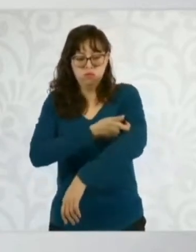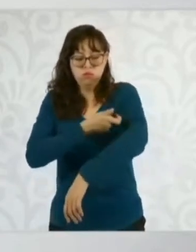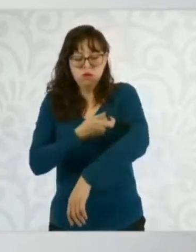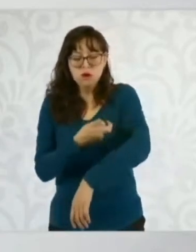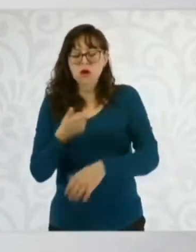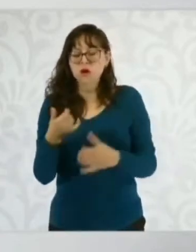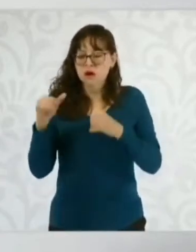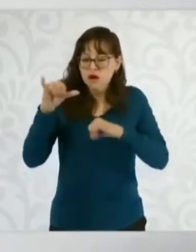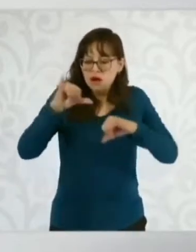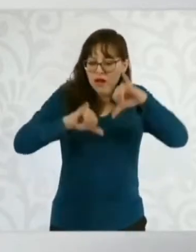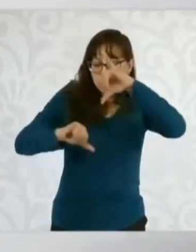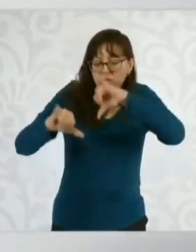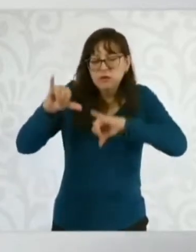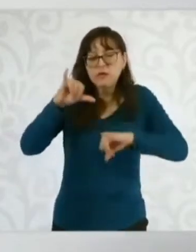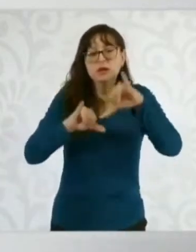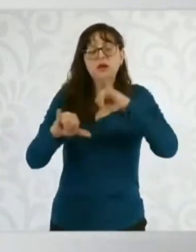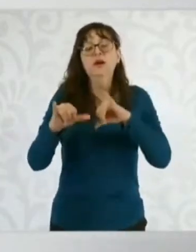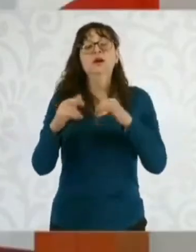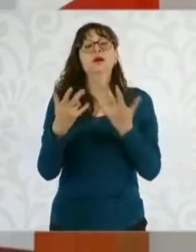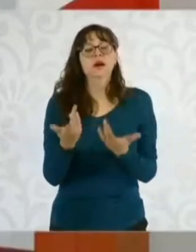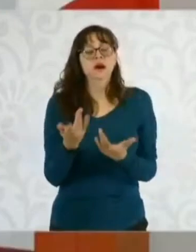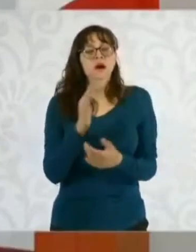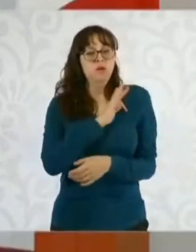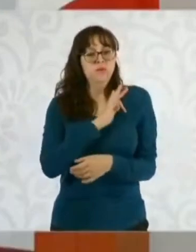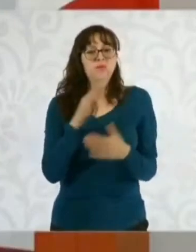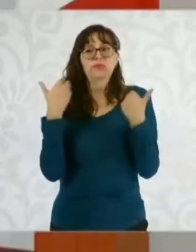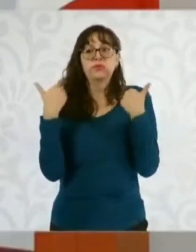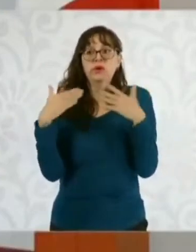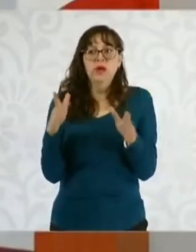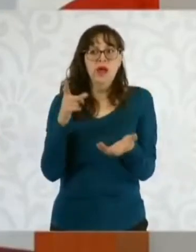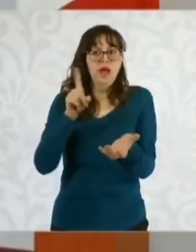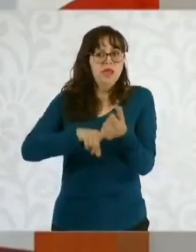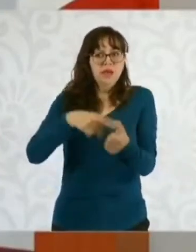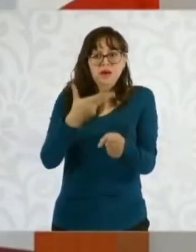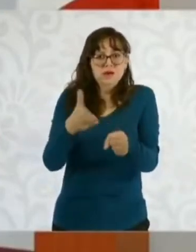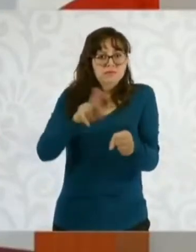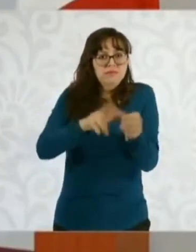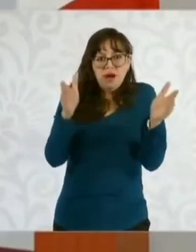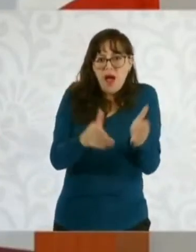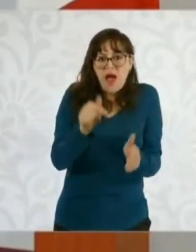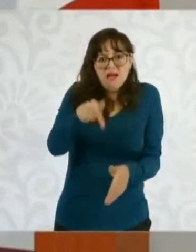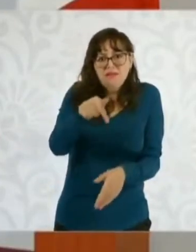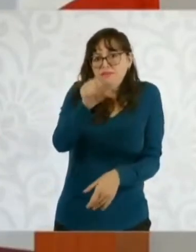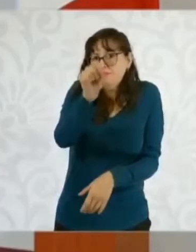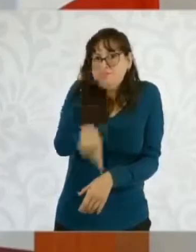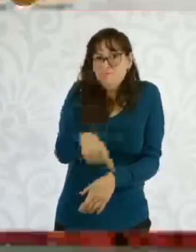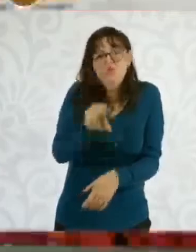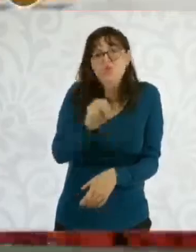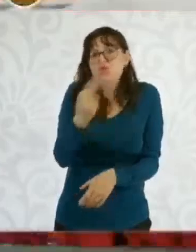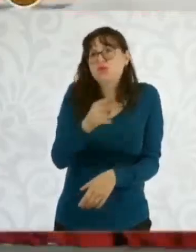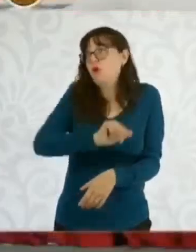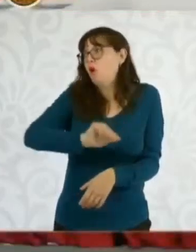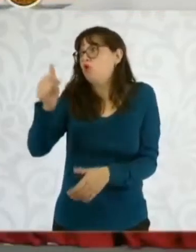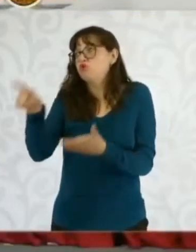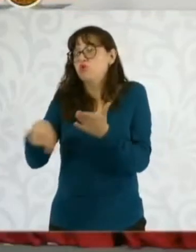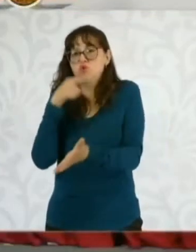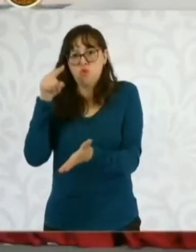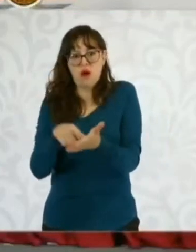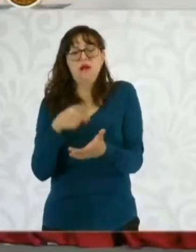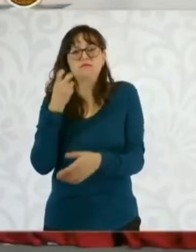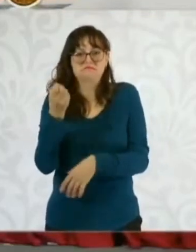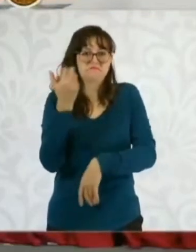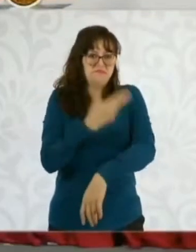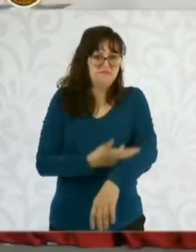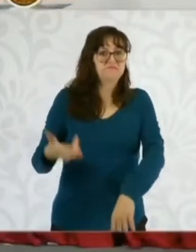pueda tomar muestras para distintos estudios en la mayoría de las unidades del país. De igual manera, estamos también formando y